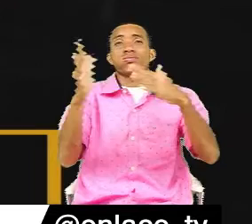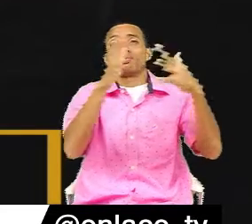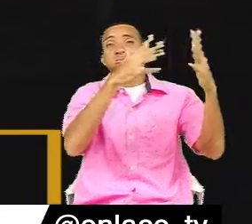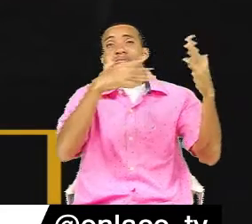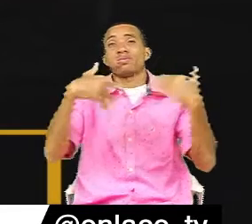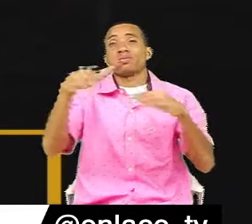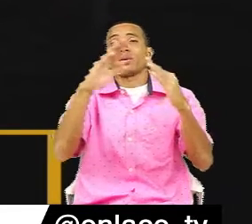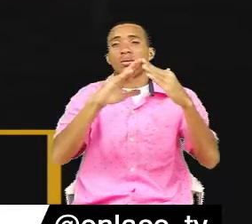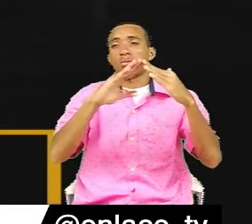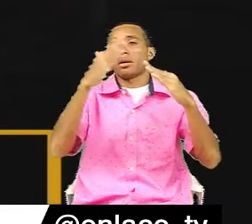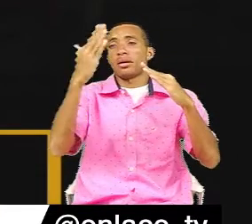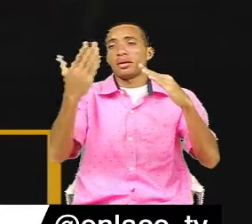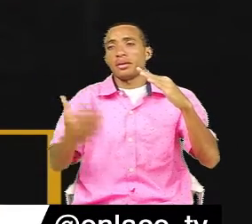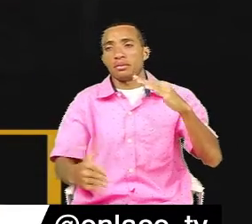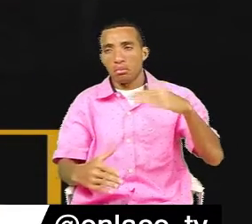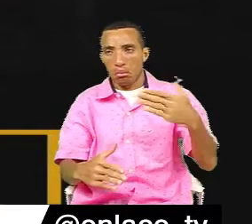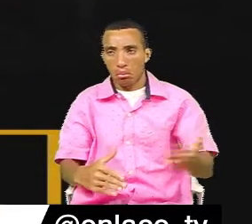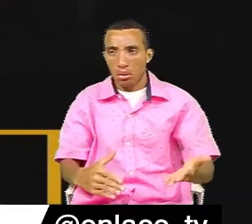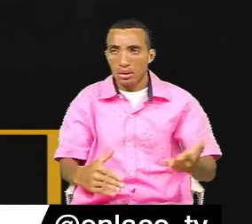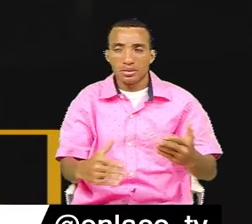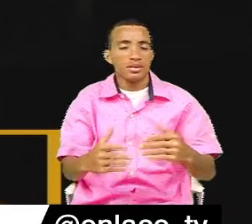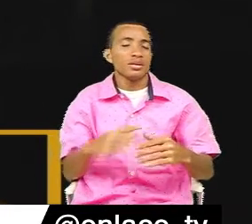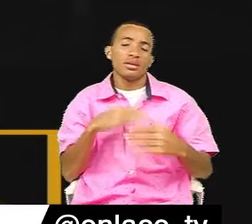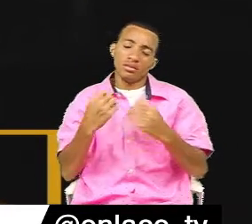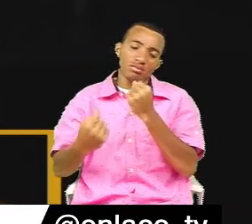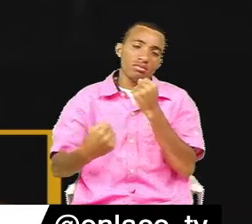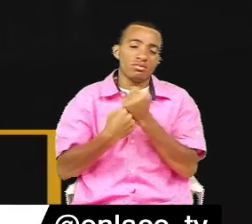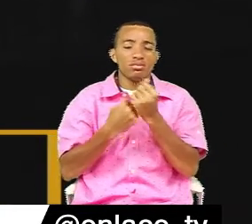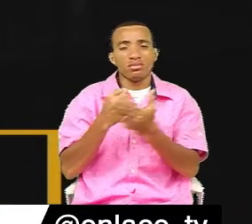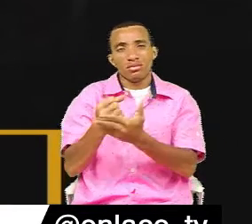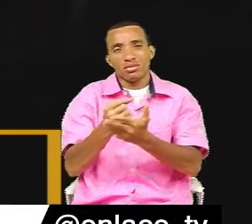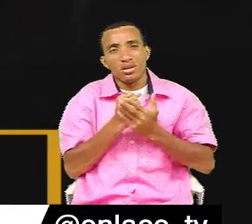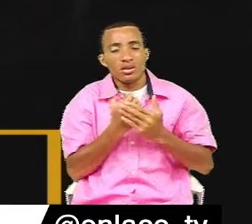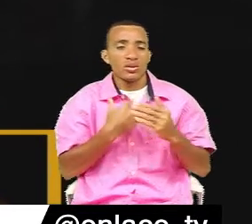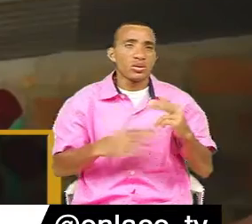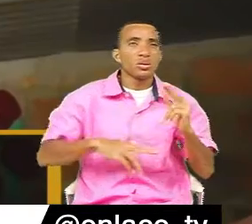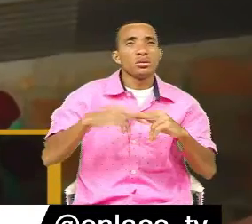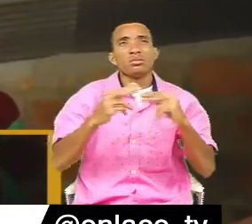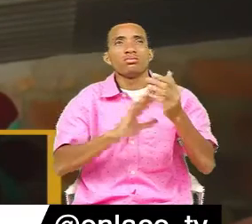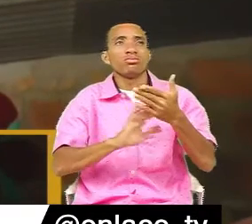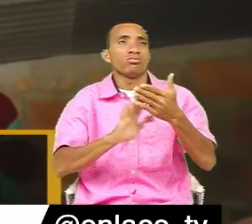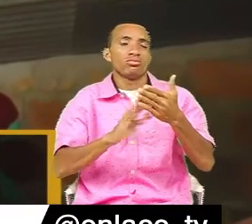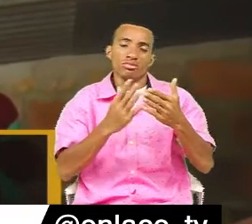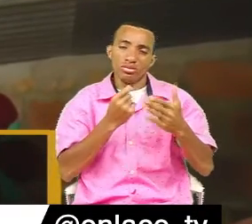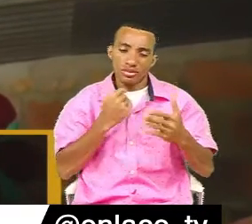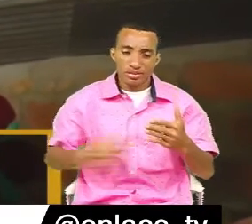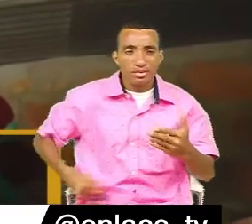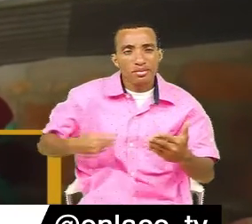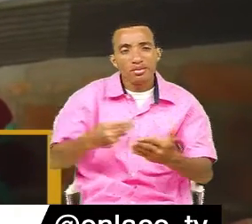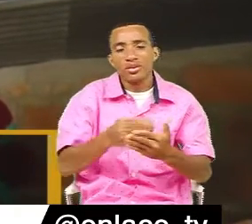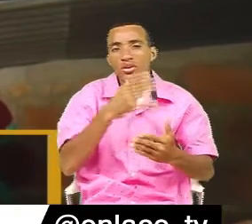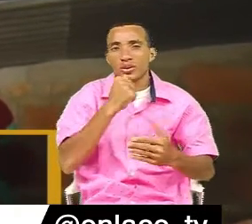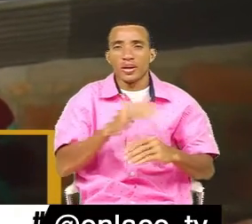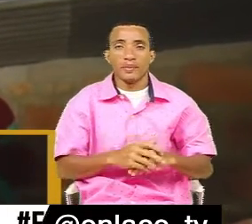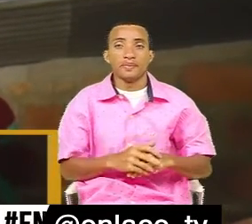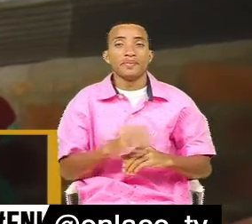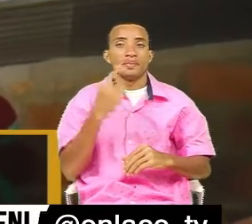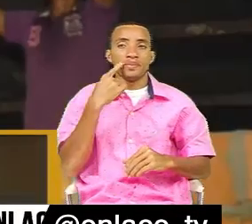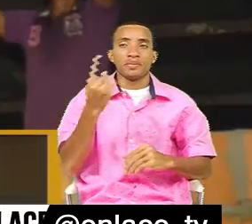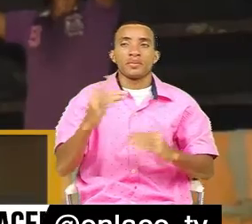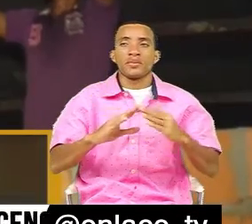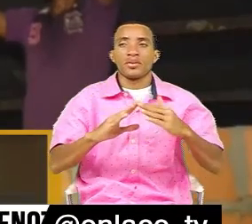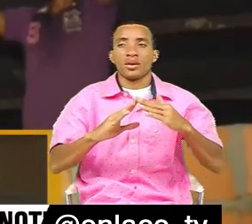porque no hay platica para parar lo que me dañó el huracán. En este otro sector del corregimiento también la brisa arrasó